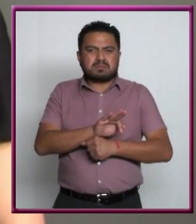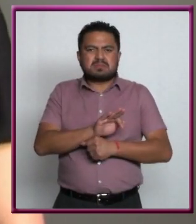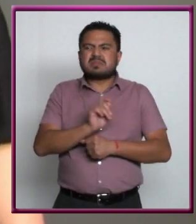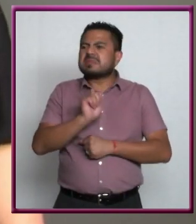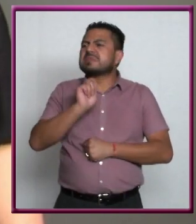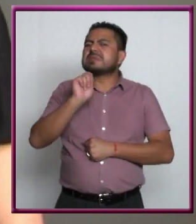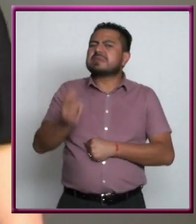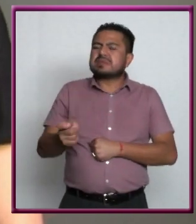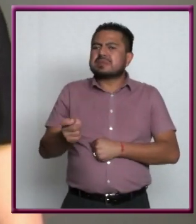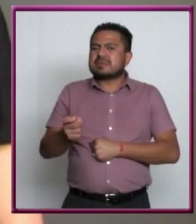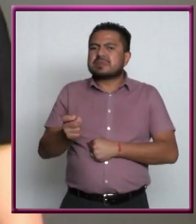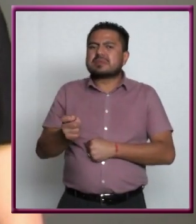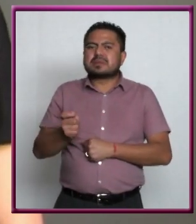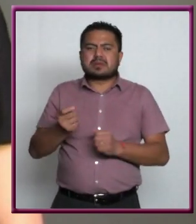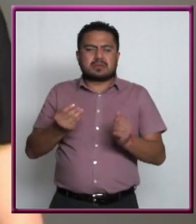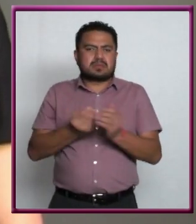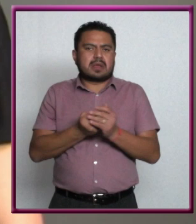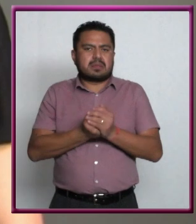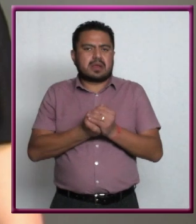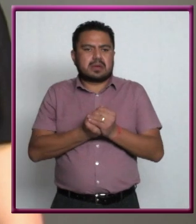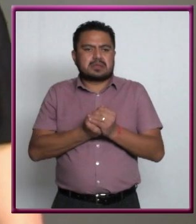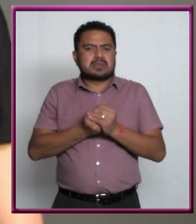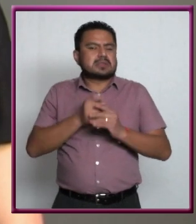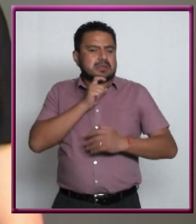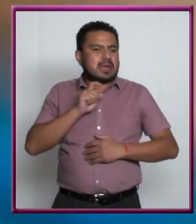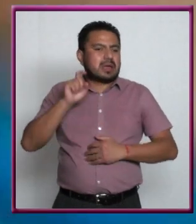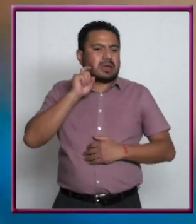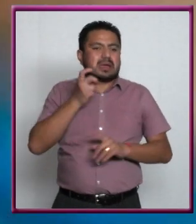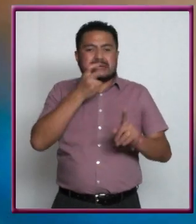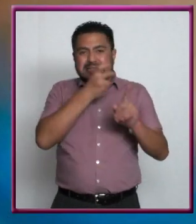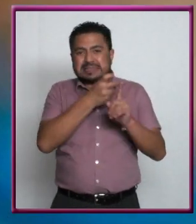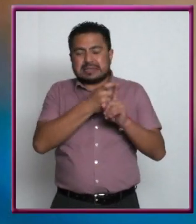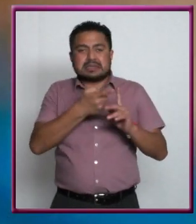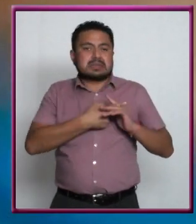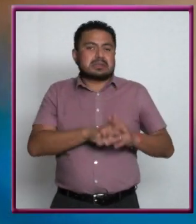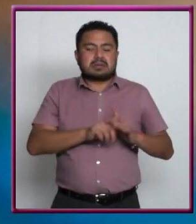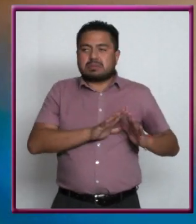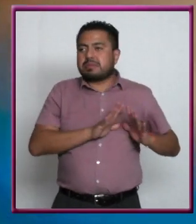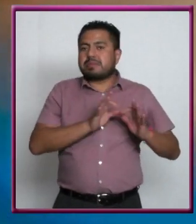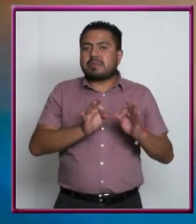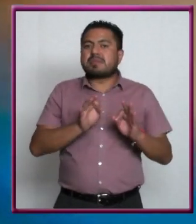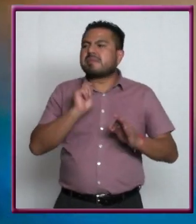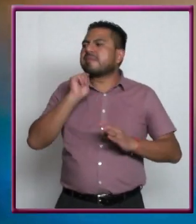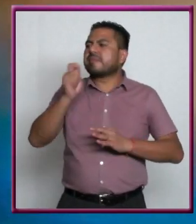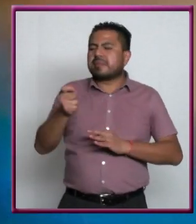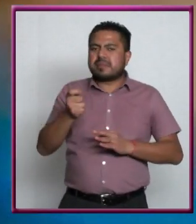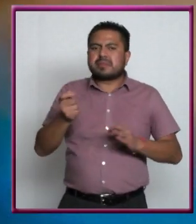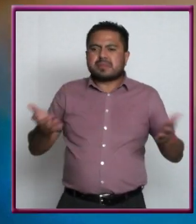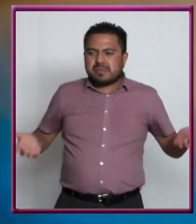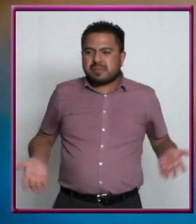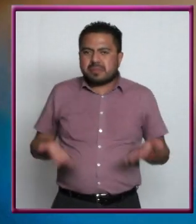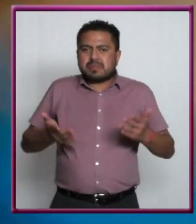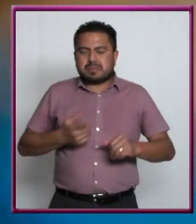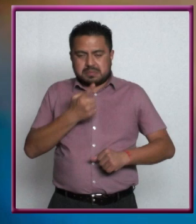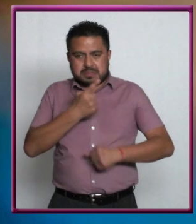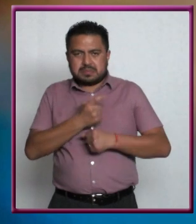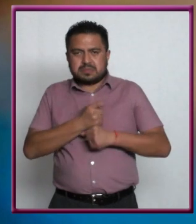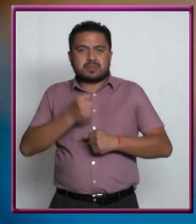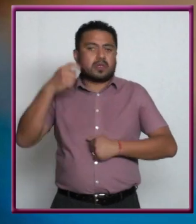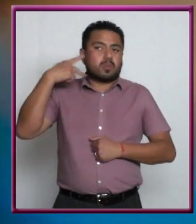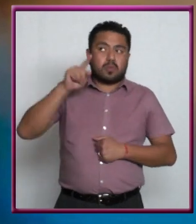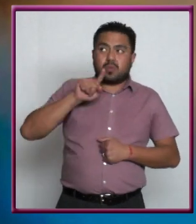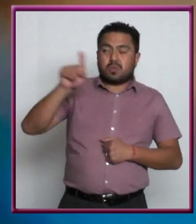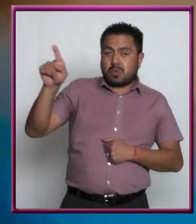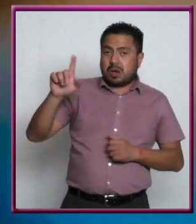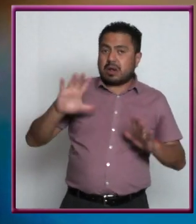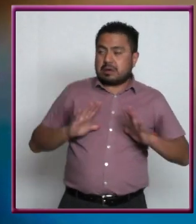protección de la privacidad sexual. Y es una iniciativa que se impulsó